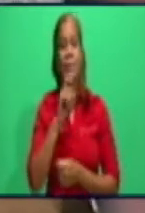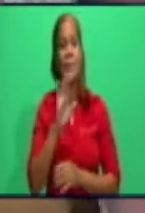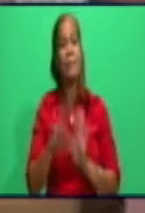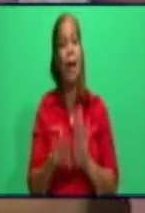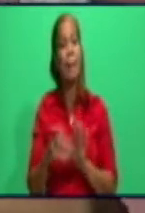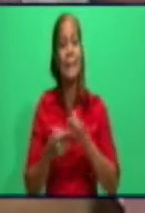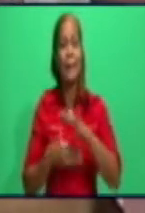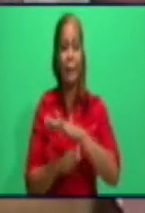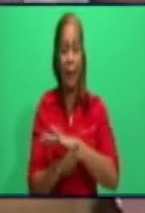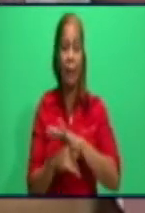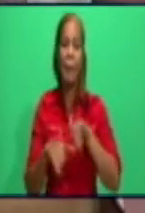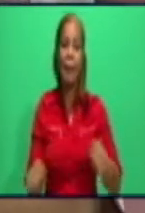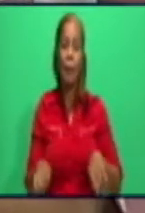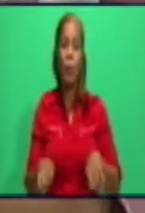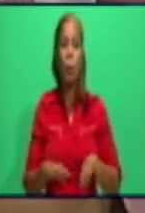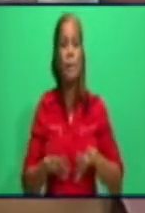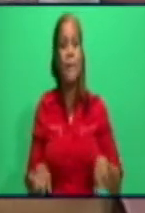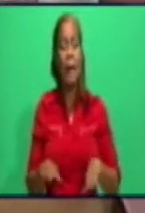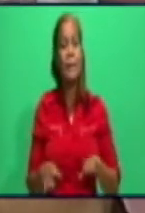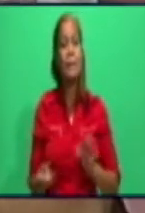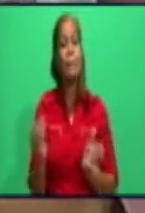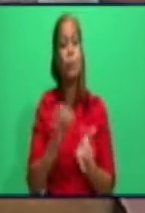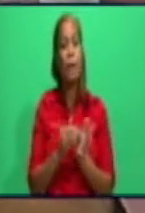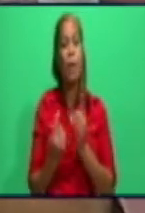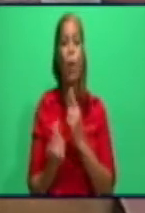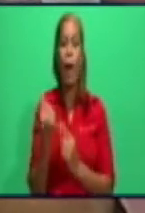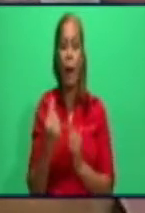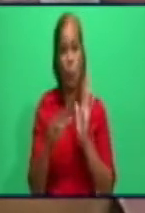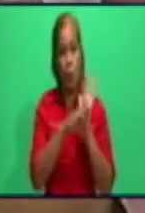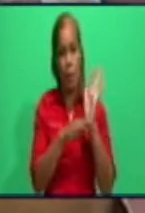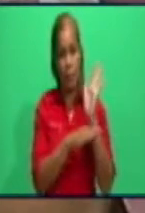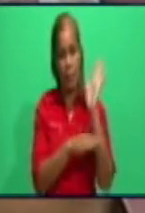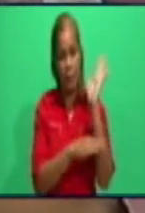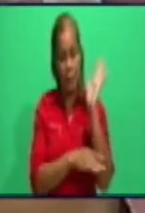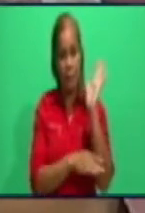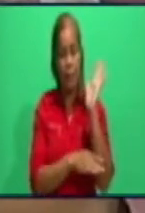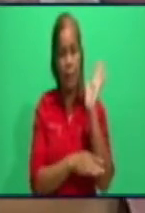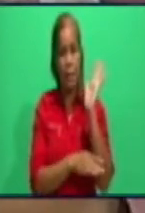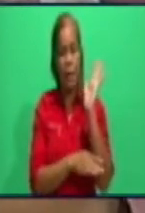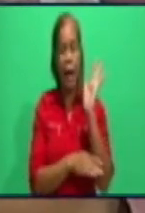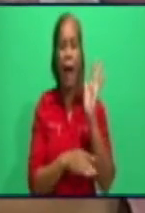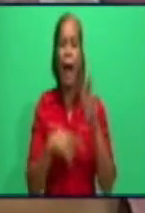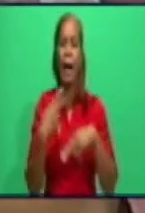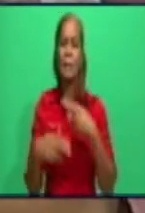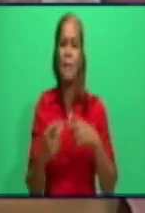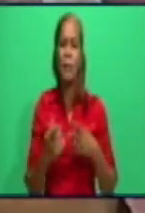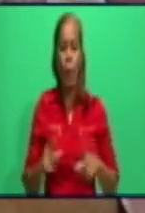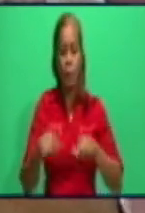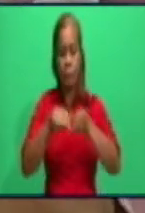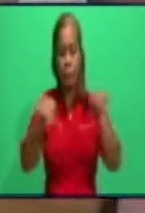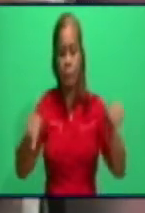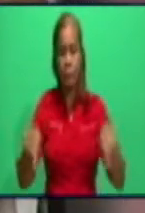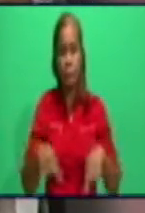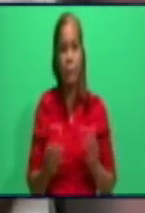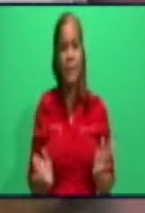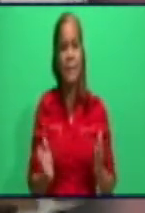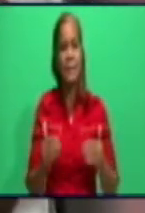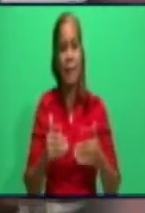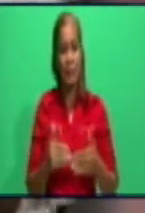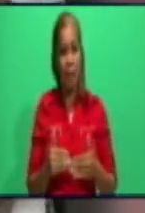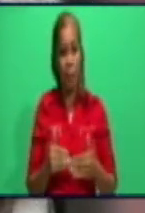medidas con el objetivo de blindar, establecer una especie de burbuja a la institución de salud, que es una